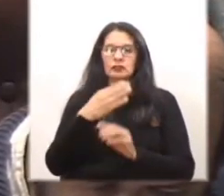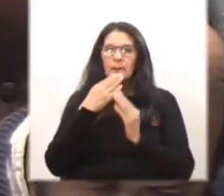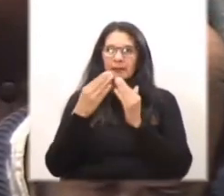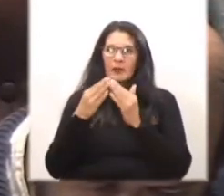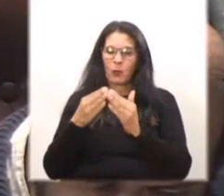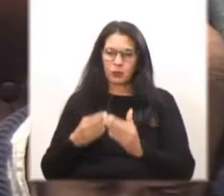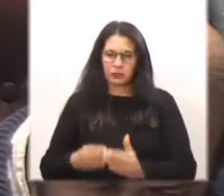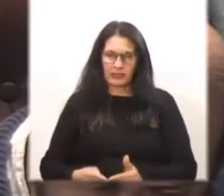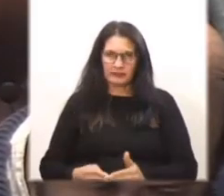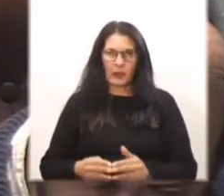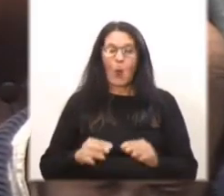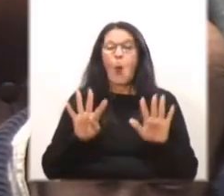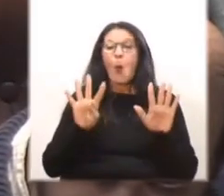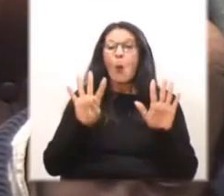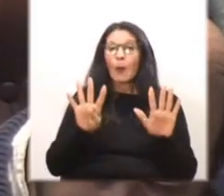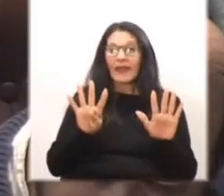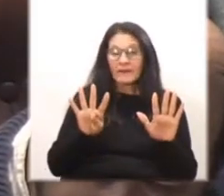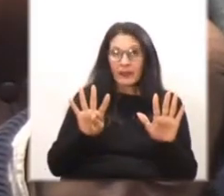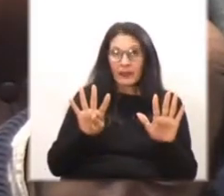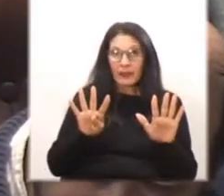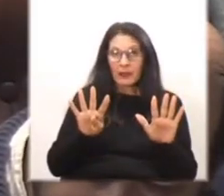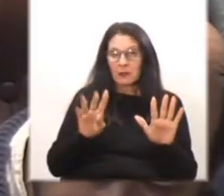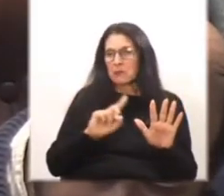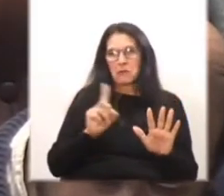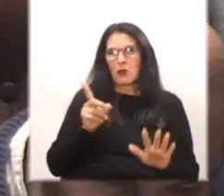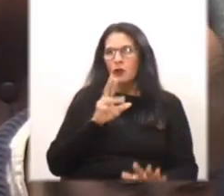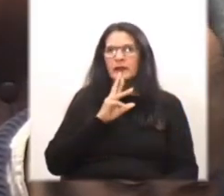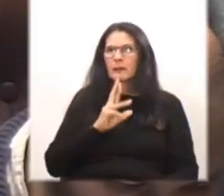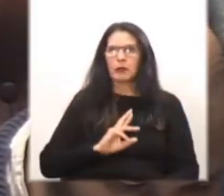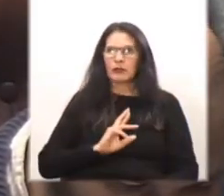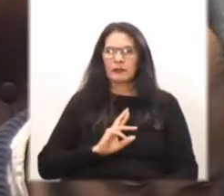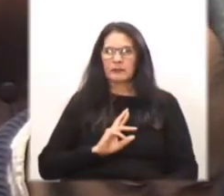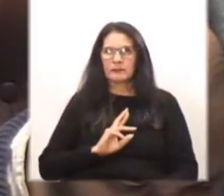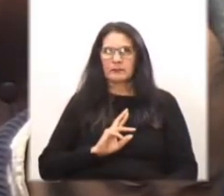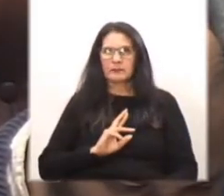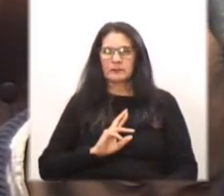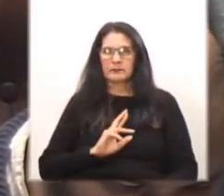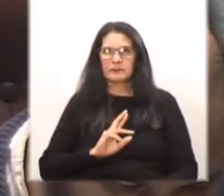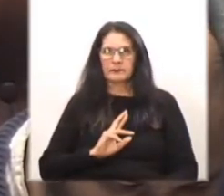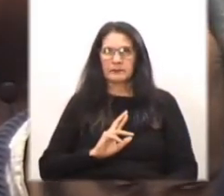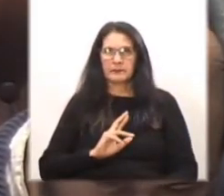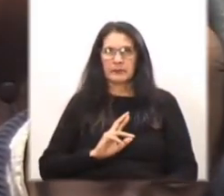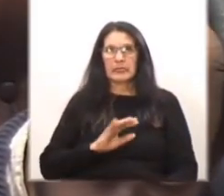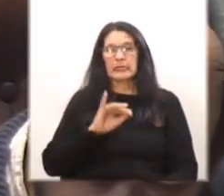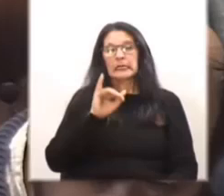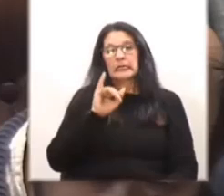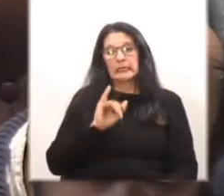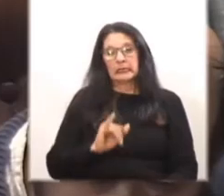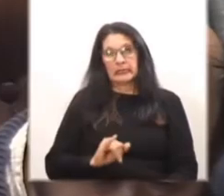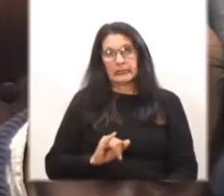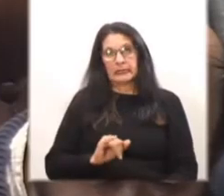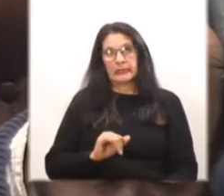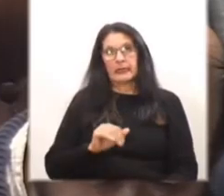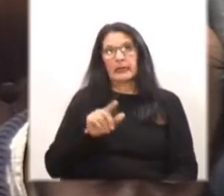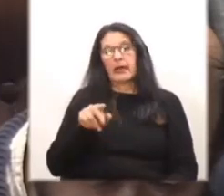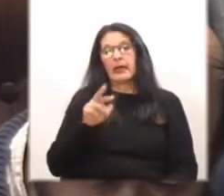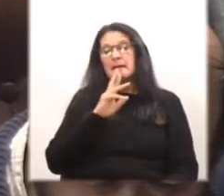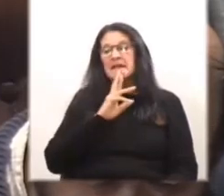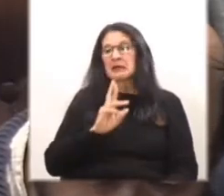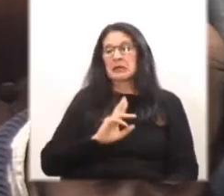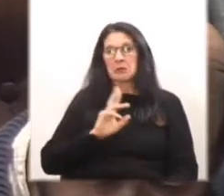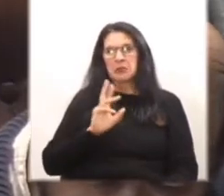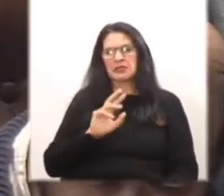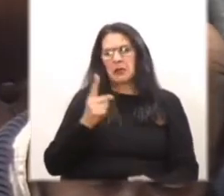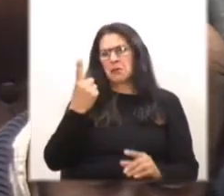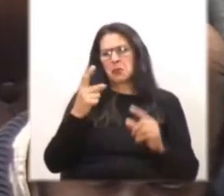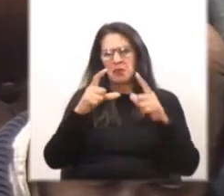las cuales 9 no fueron respondidas. Y en su lugar, en lugar de la respuesta, apareció una